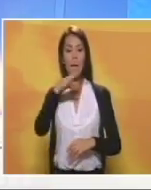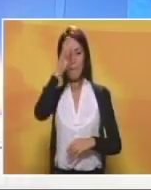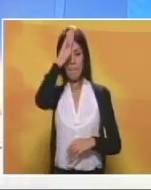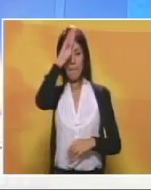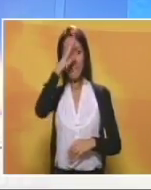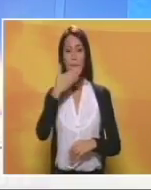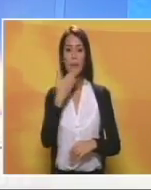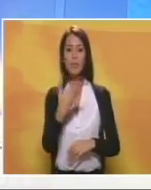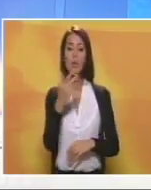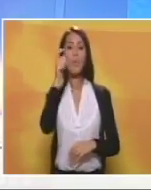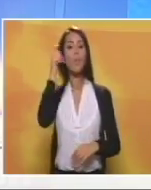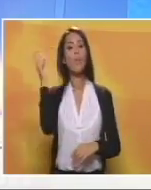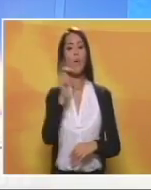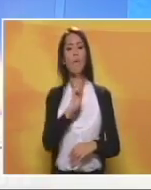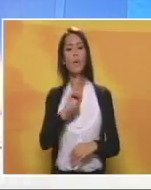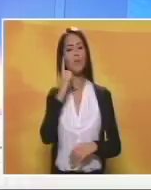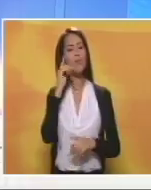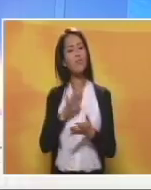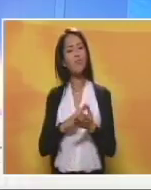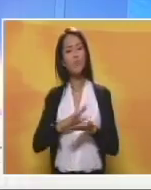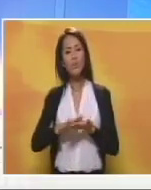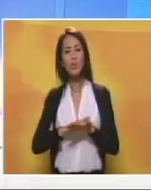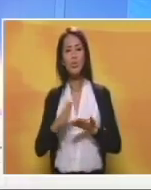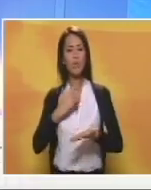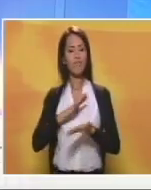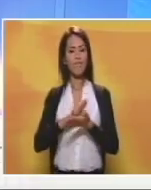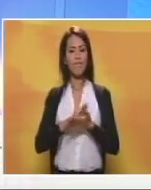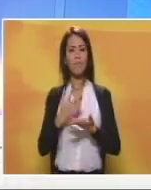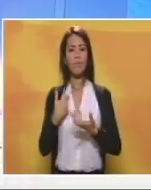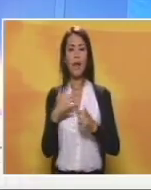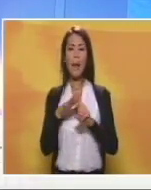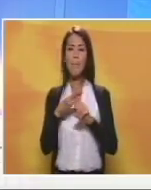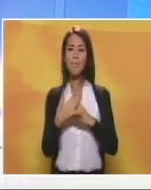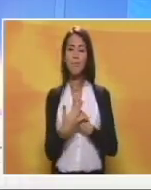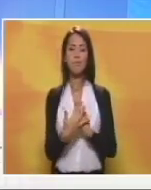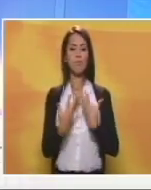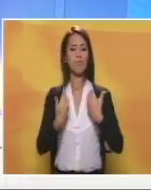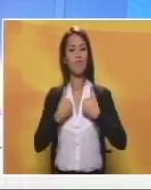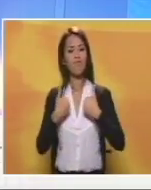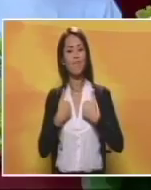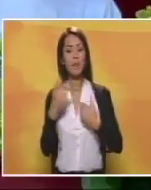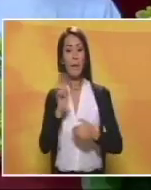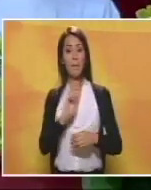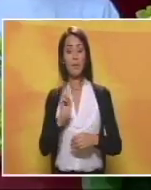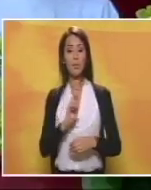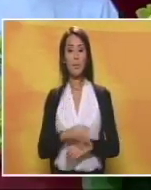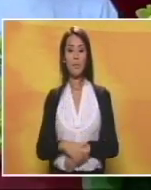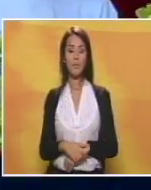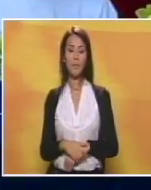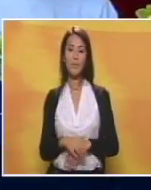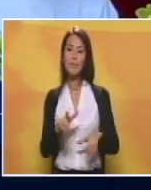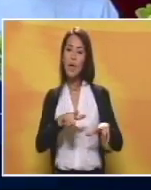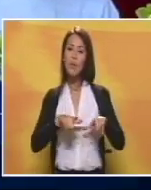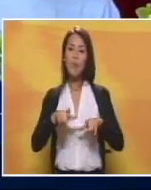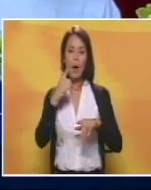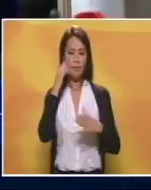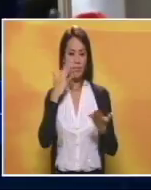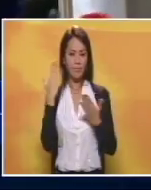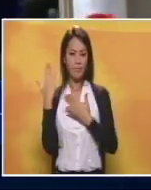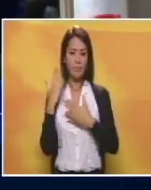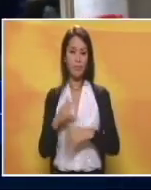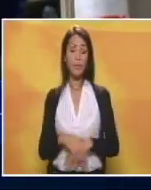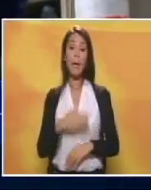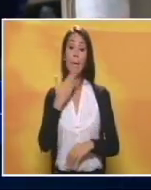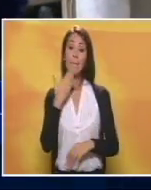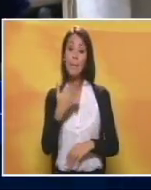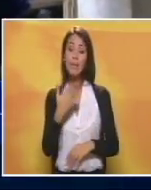al pueblo venezolano que encuentre una solución pacífica a la crisis que atraviesa el país. Desde la logia central de la Basílica, Francisco